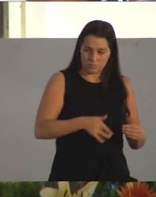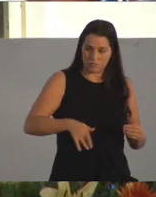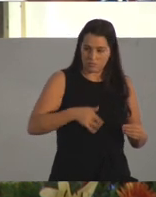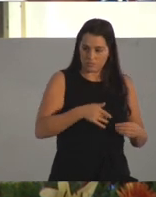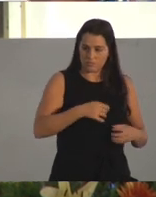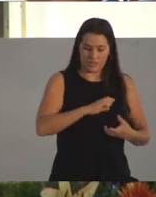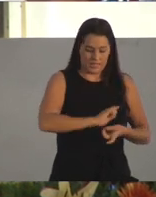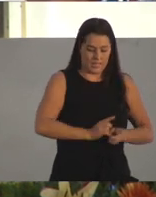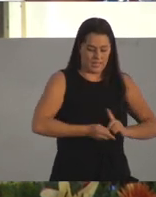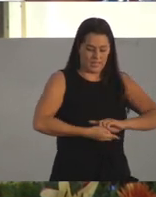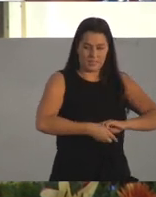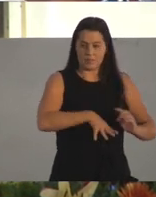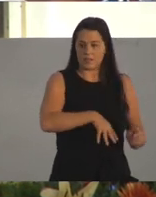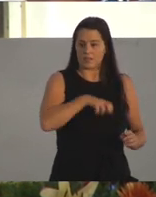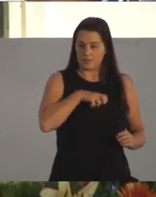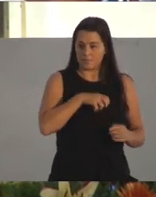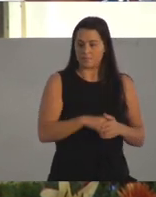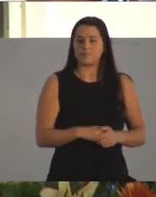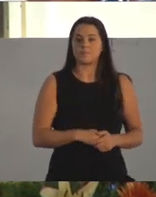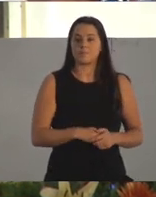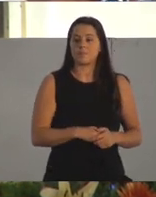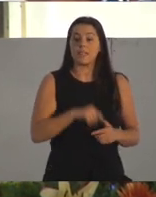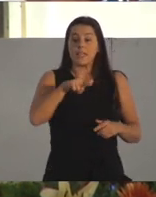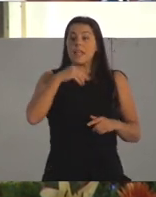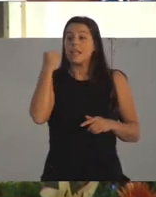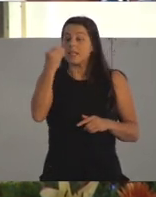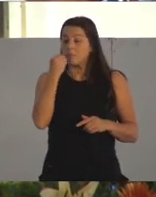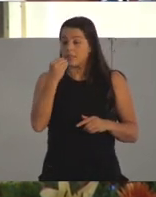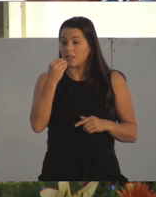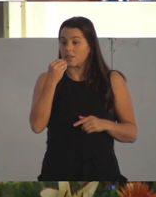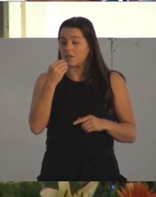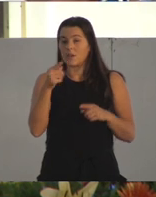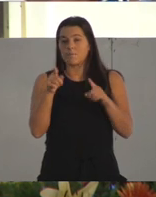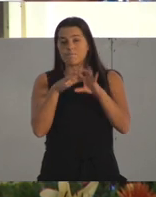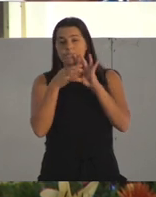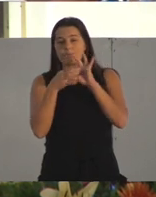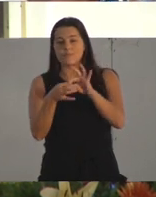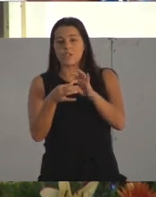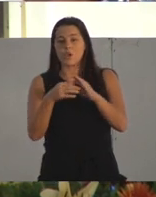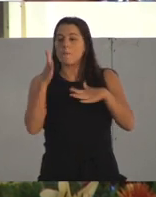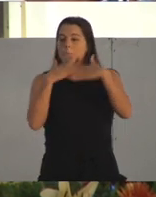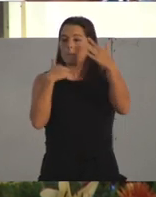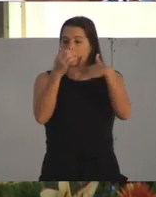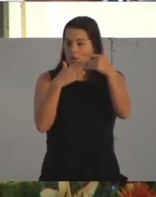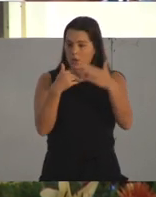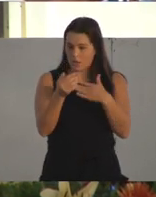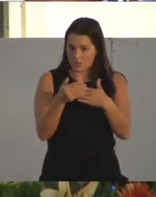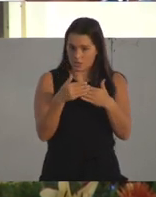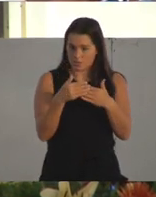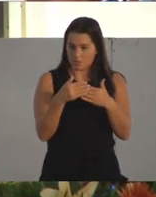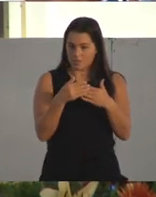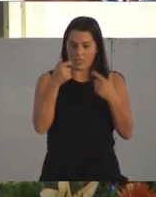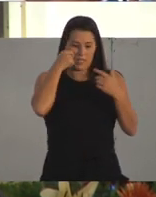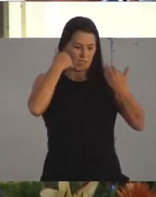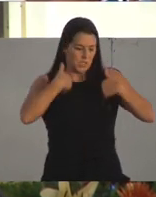estómago y también la excreción. Y la alimentación, sin embargo, son todos los procesos de los que el ser humano